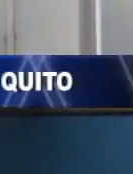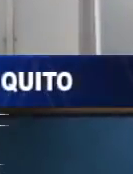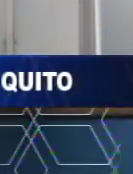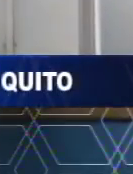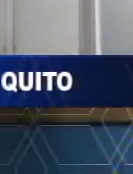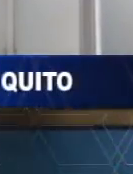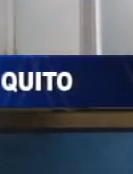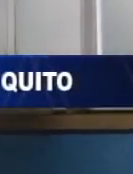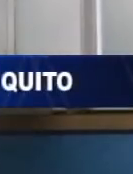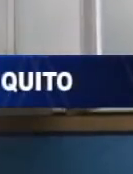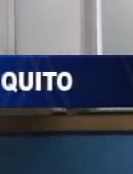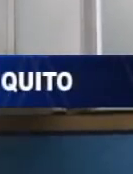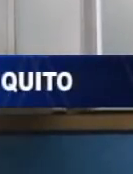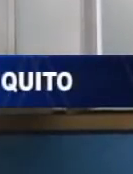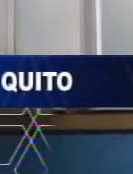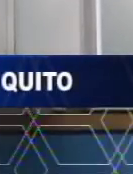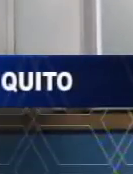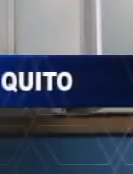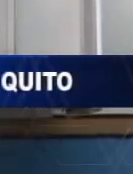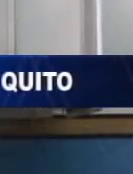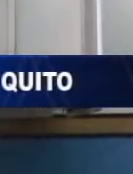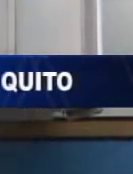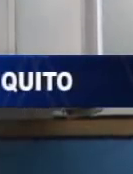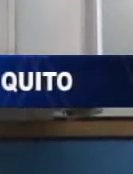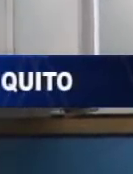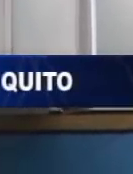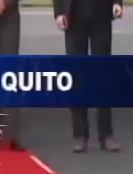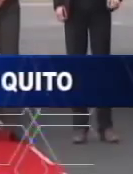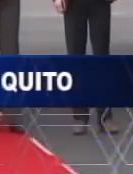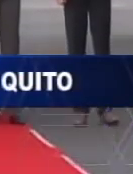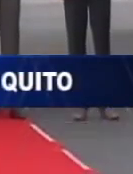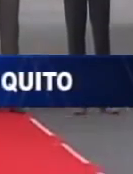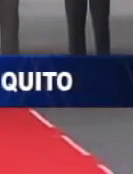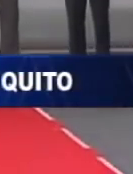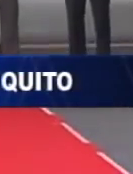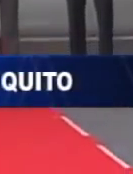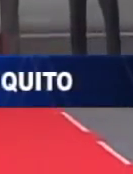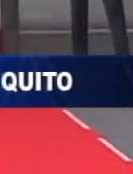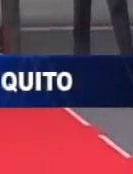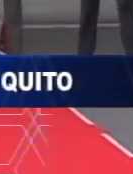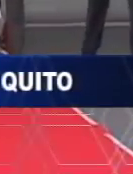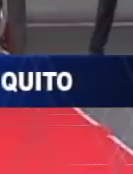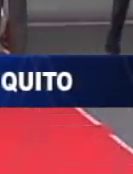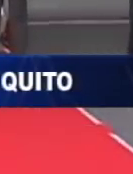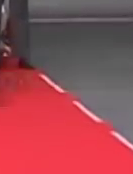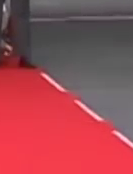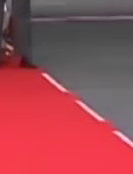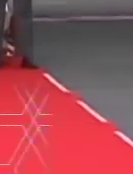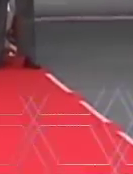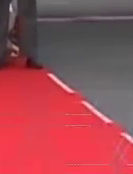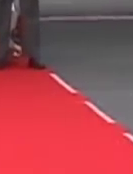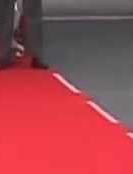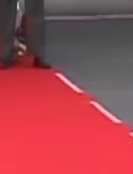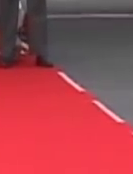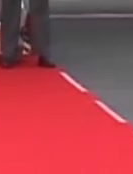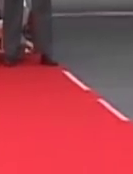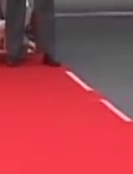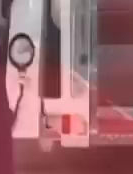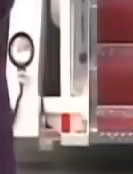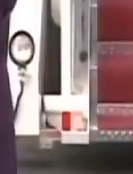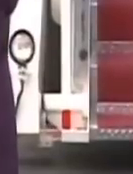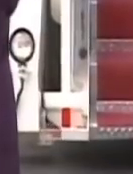Sigue la gira. Vicepresidente de Estados Unidos Mike Pence espera contar con ayuda de Ecuador para restablecer la democracia en